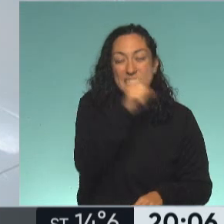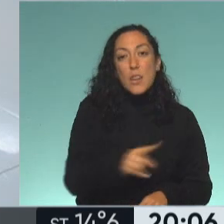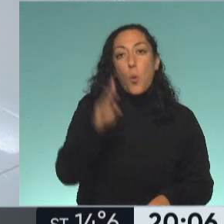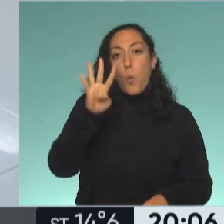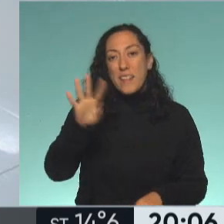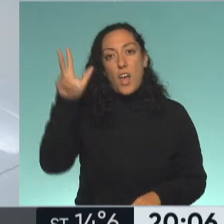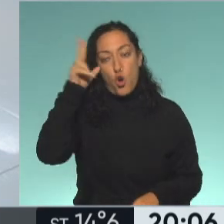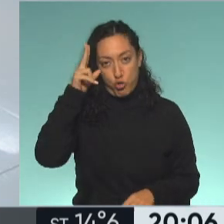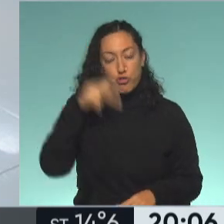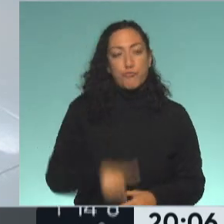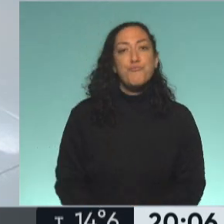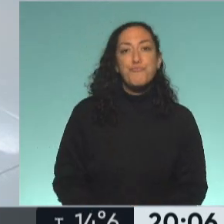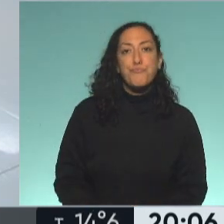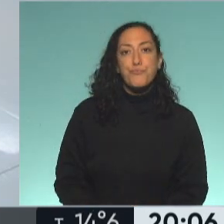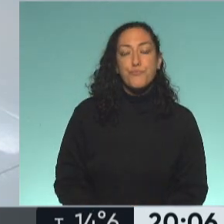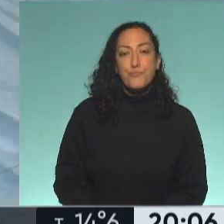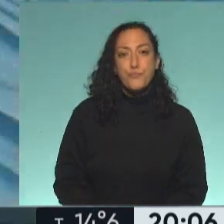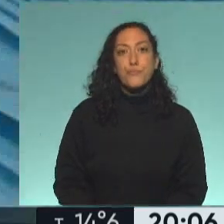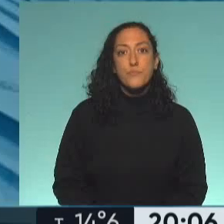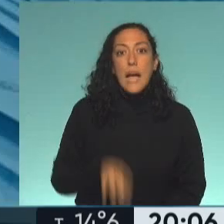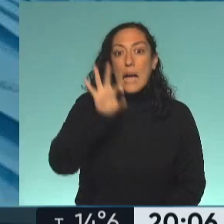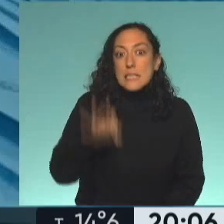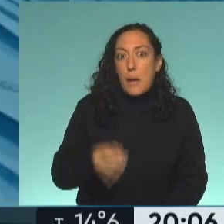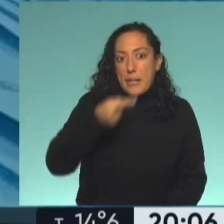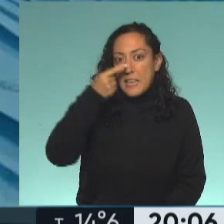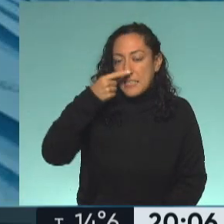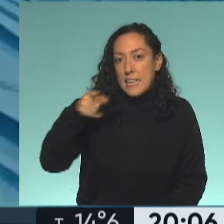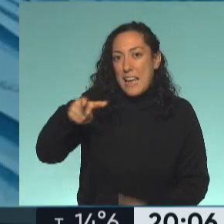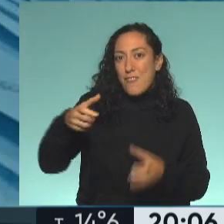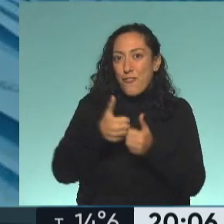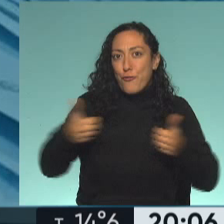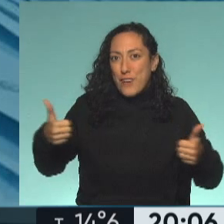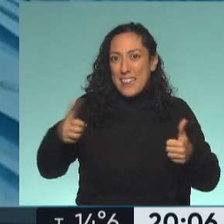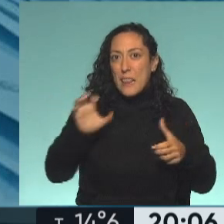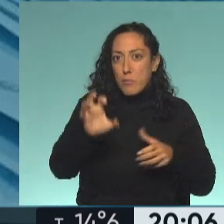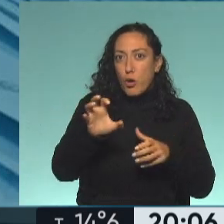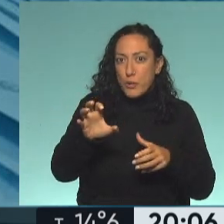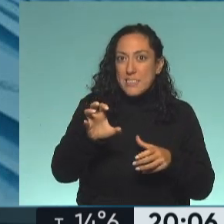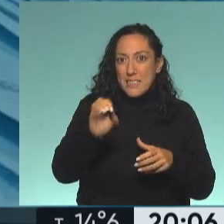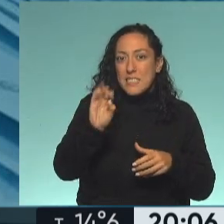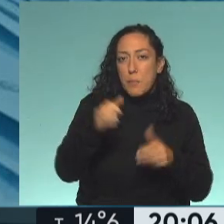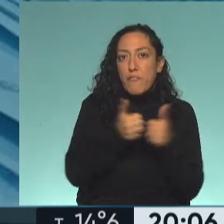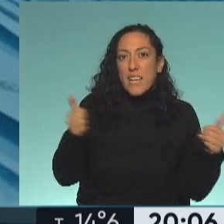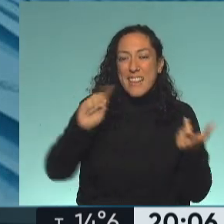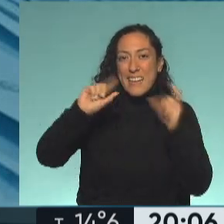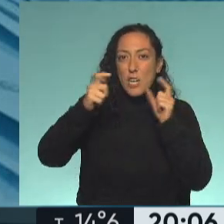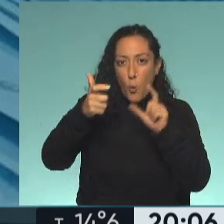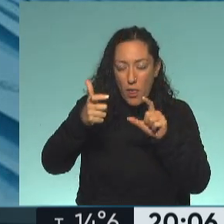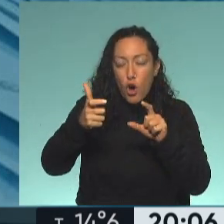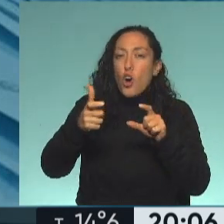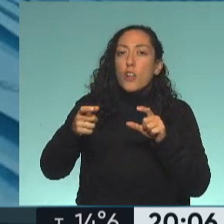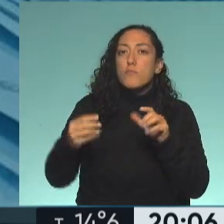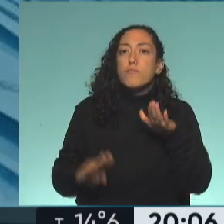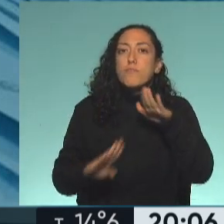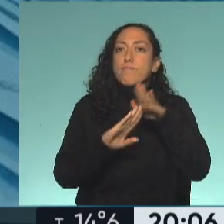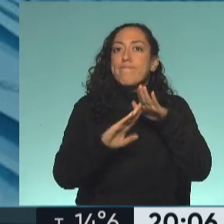989.148. Bueno, allí es interesante saber esto, que hay un frente, que es un frente provincial, que se llama el Frente Renovador, que lo tiene como